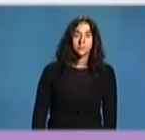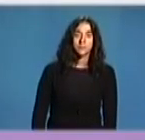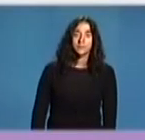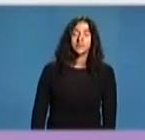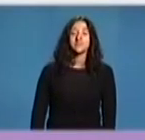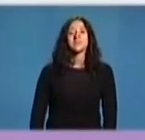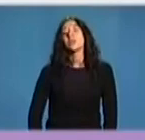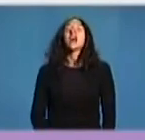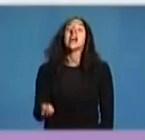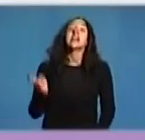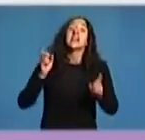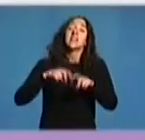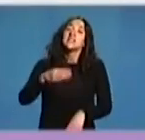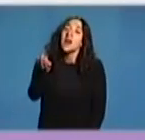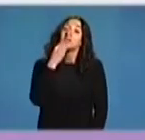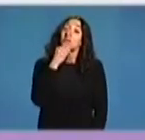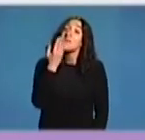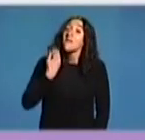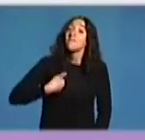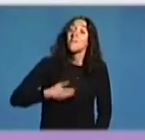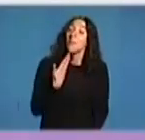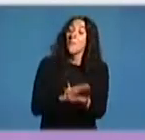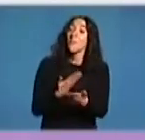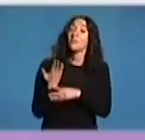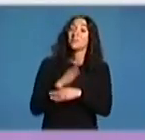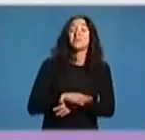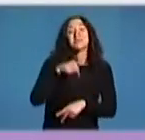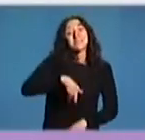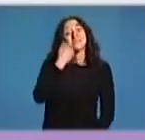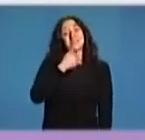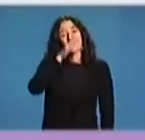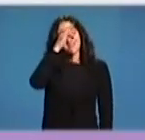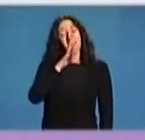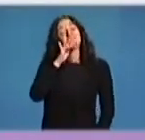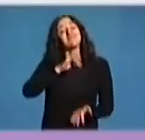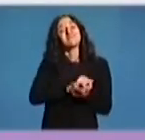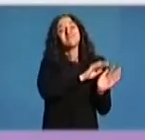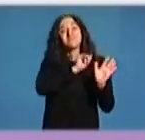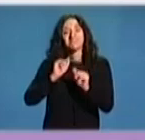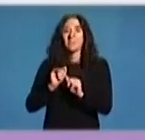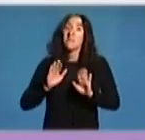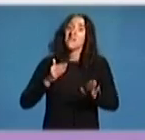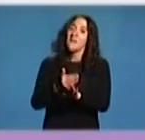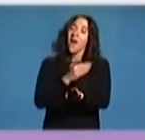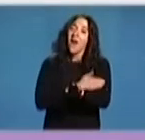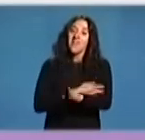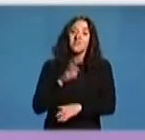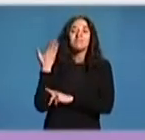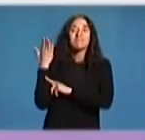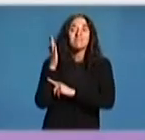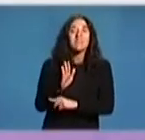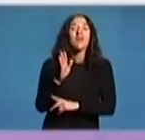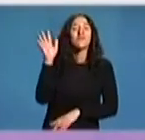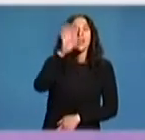E con esta cita gastronómica que lles propoñemos para esta fin de semana, despedímonos. Non sin antes ofrecerlles as mellores imaxes da festa de